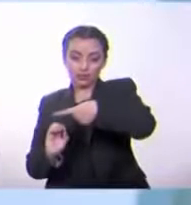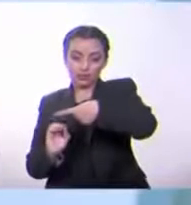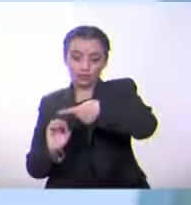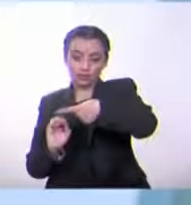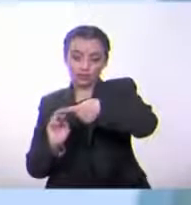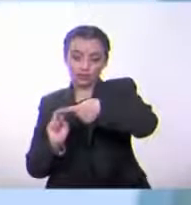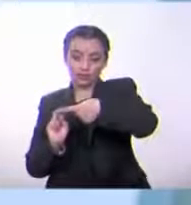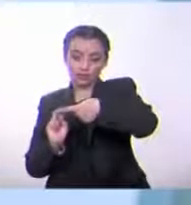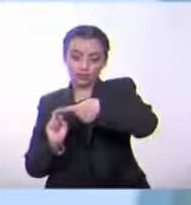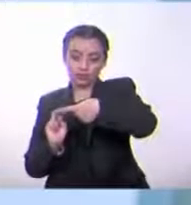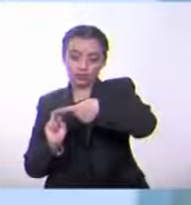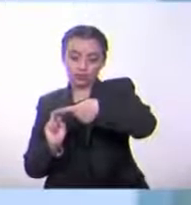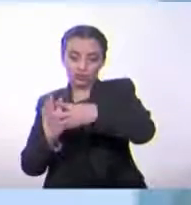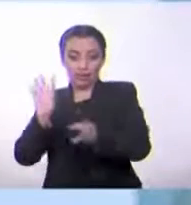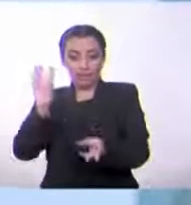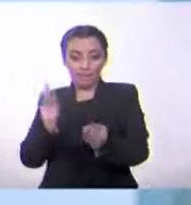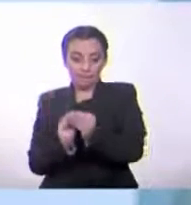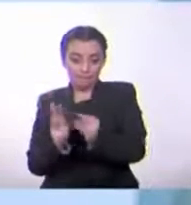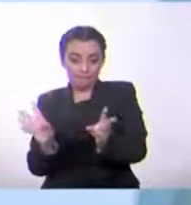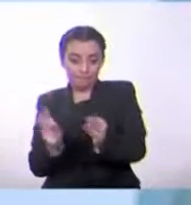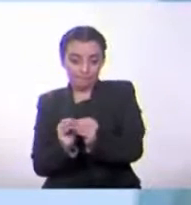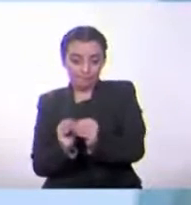solvente.